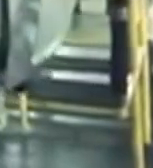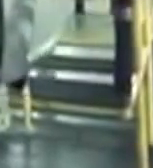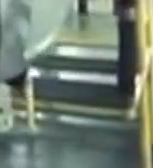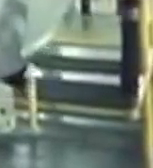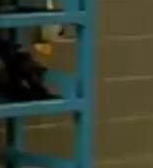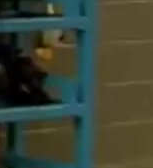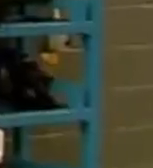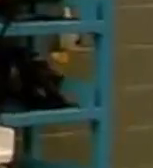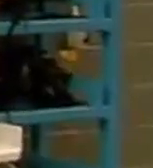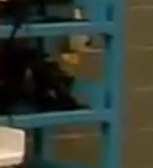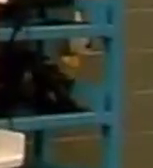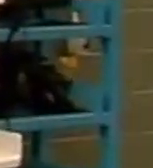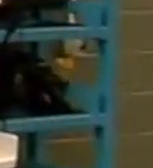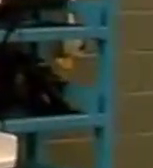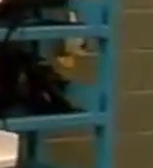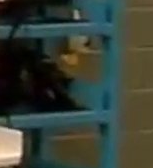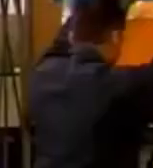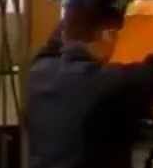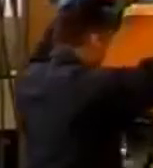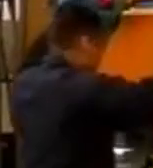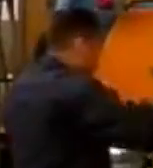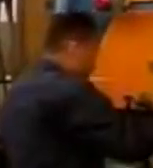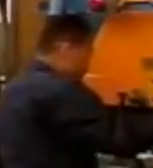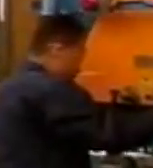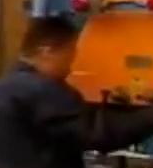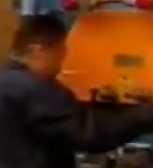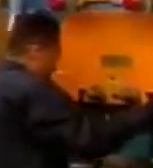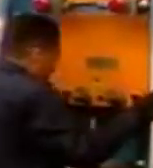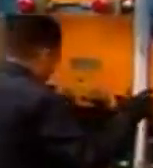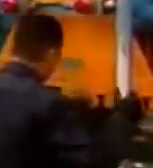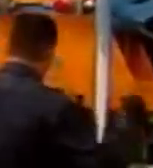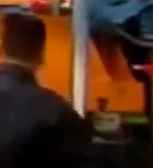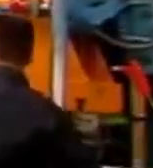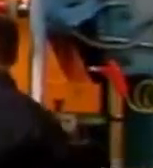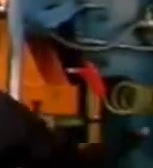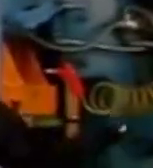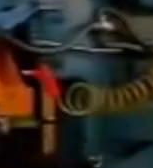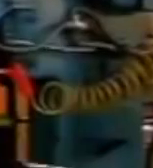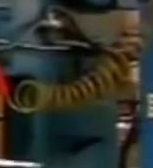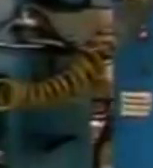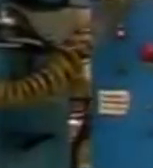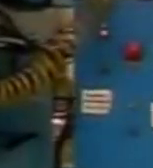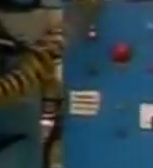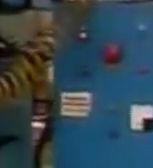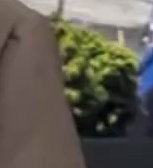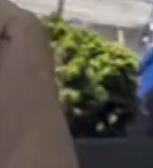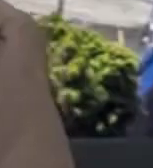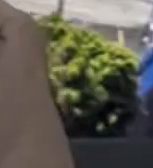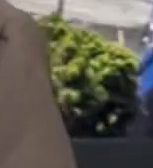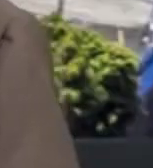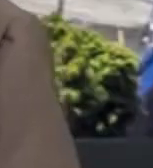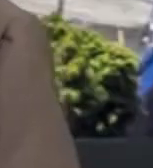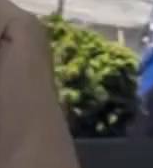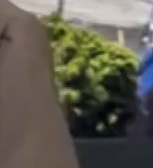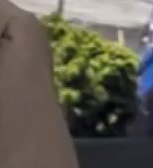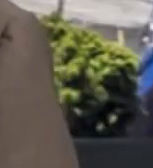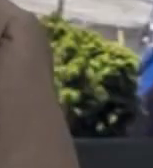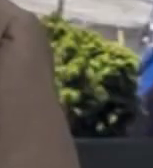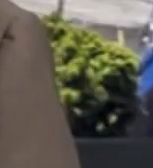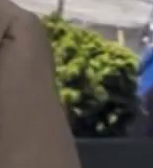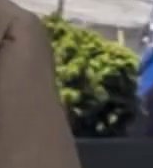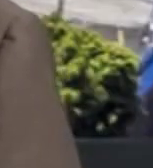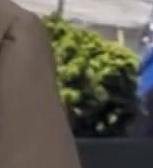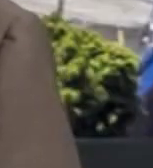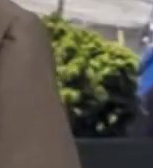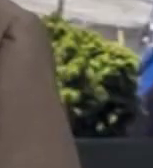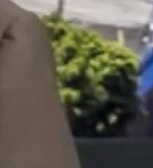Esto luego de que el presidente del Consejo Coordinador Empresarial, Carlos Salazar, presentara una serie de propuestas para mitigar el impacto fiscal y